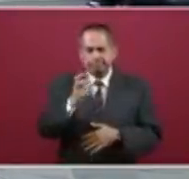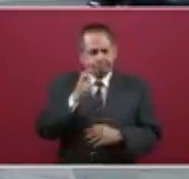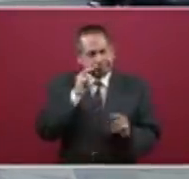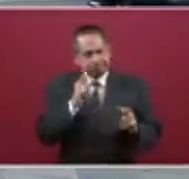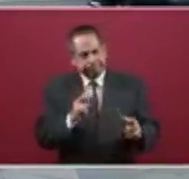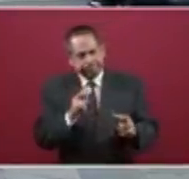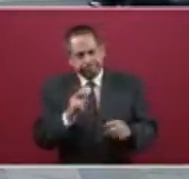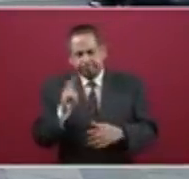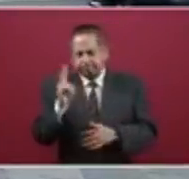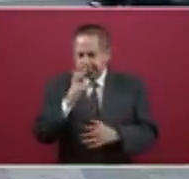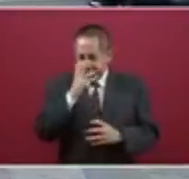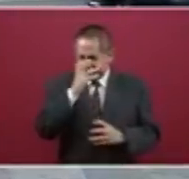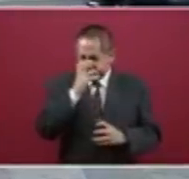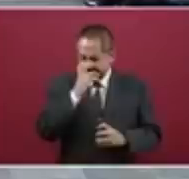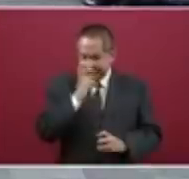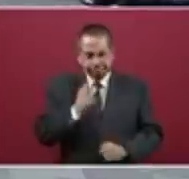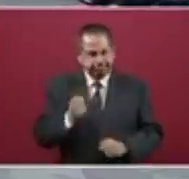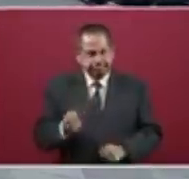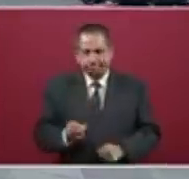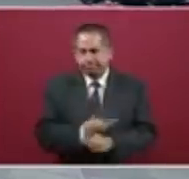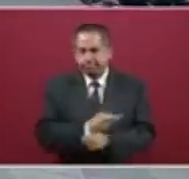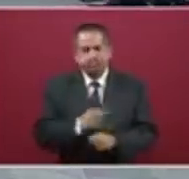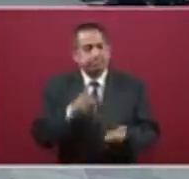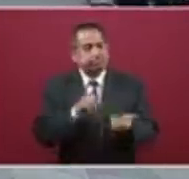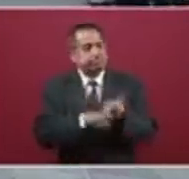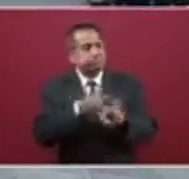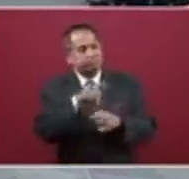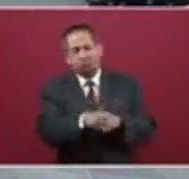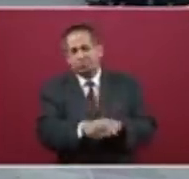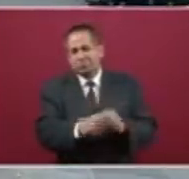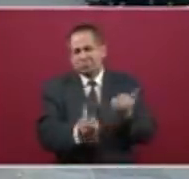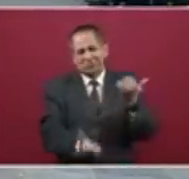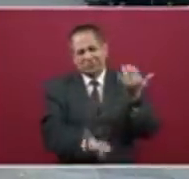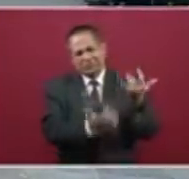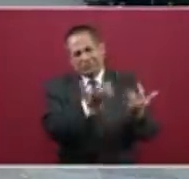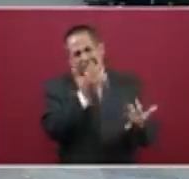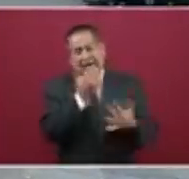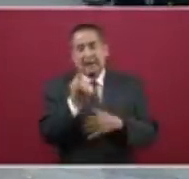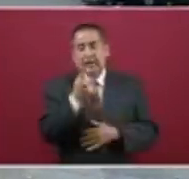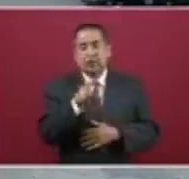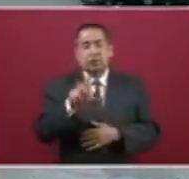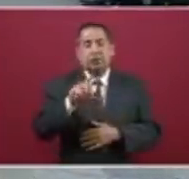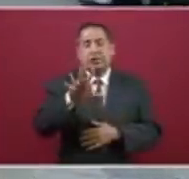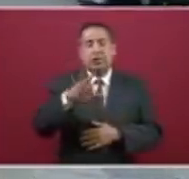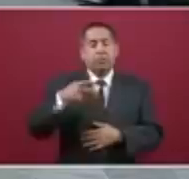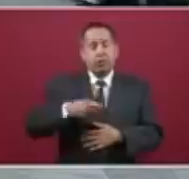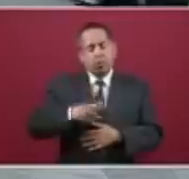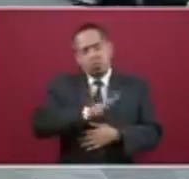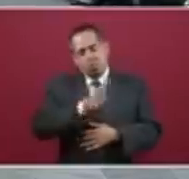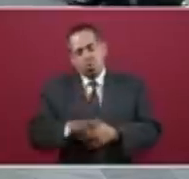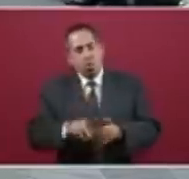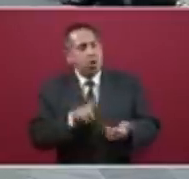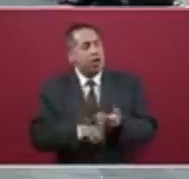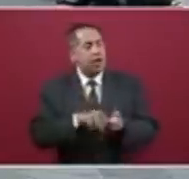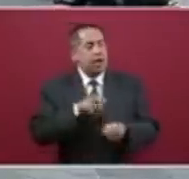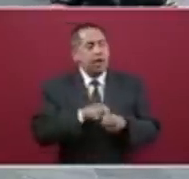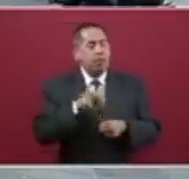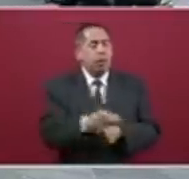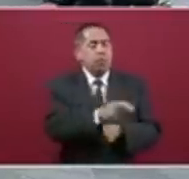la tragedia que originó la pérdida de 135 vidas humanas tlahuelilpan